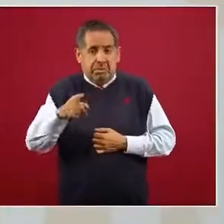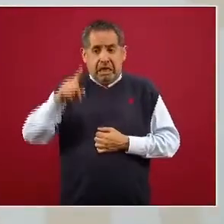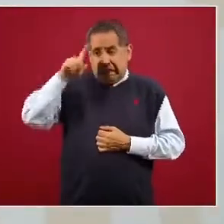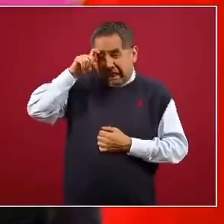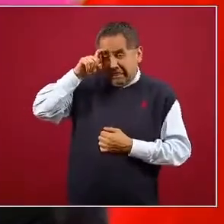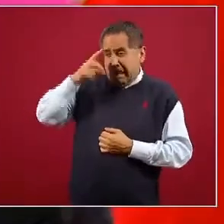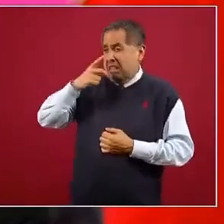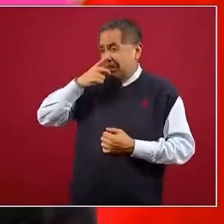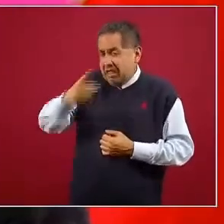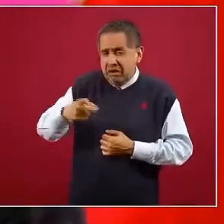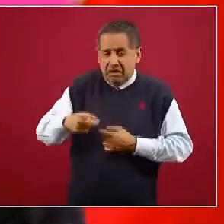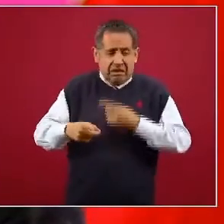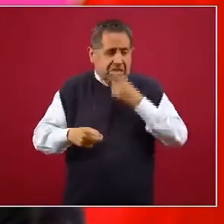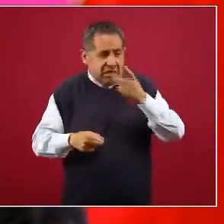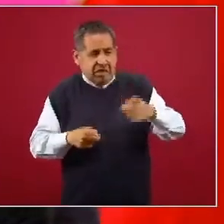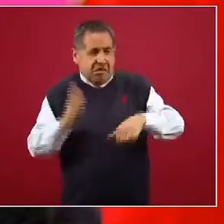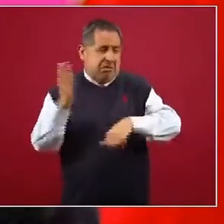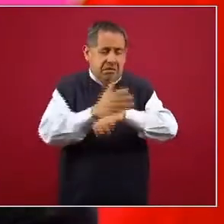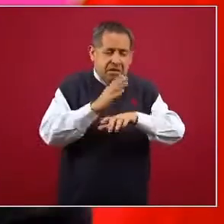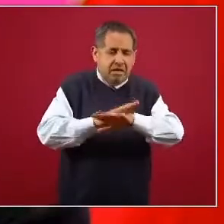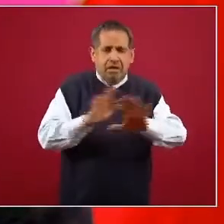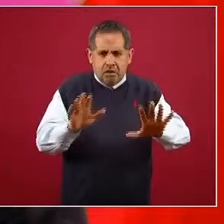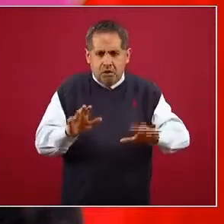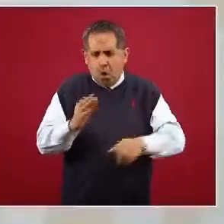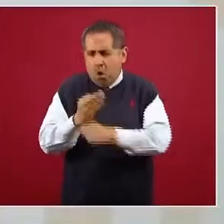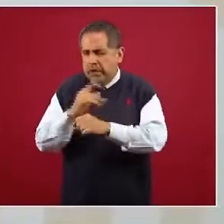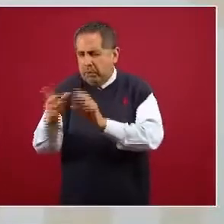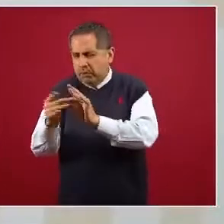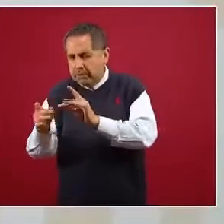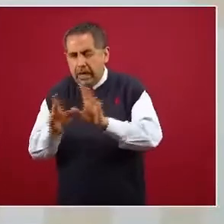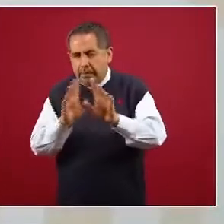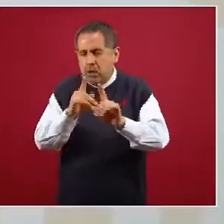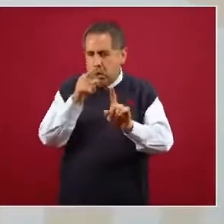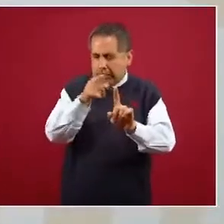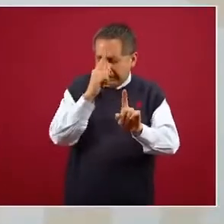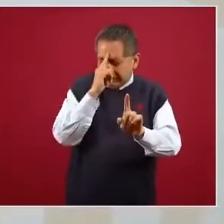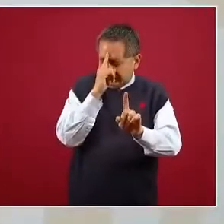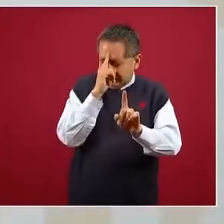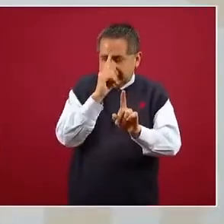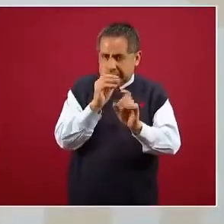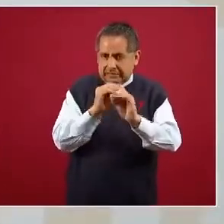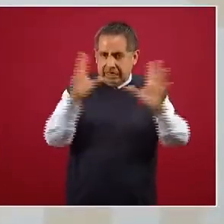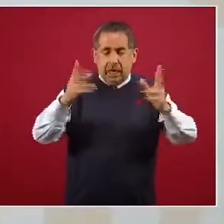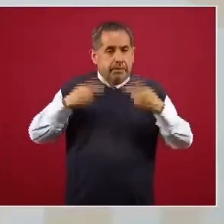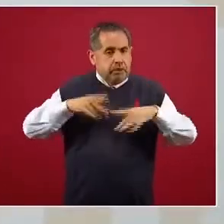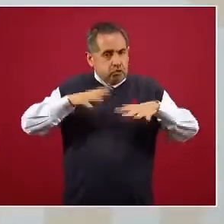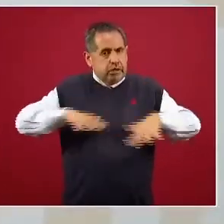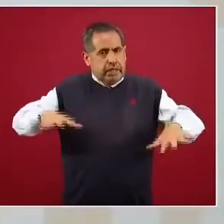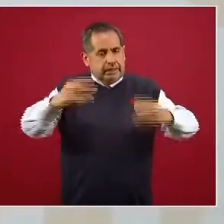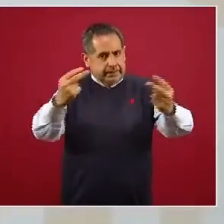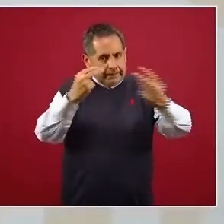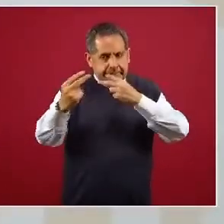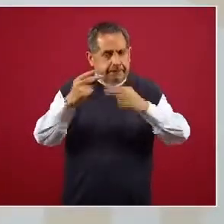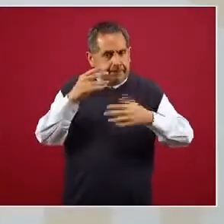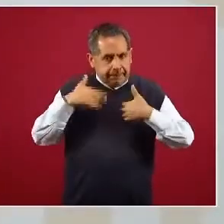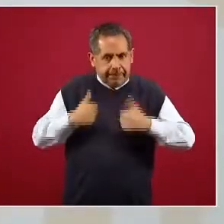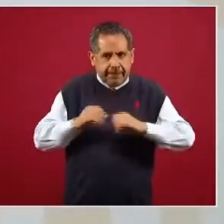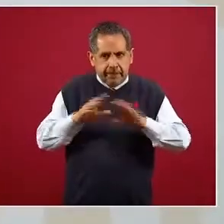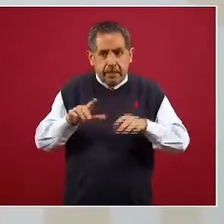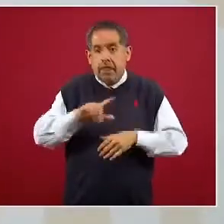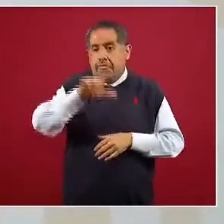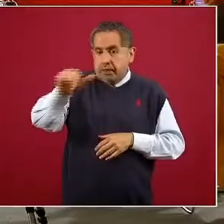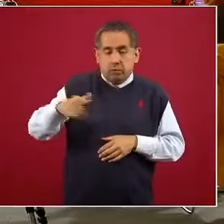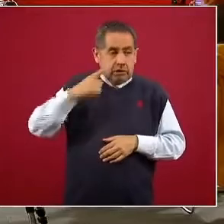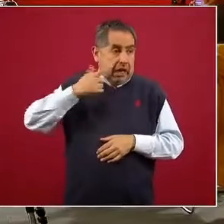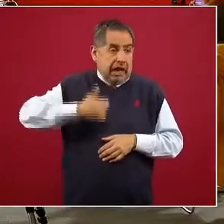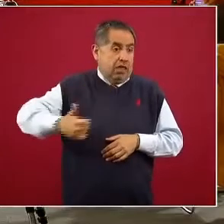López-Gatell les dijo que sanciones, ahorita hablamos de eso, pero me interesa para la sociedad, ya veremos cómo